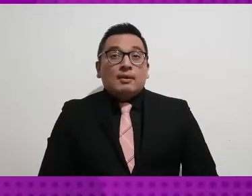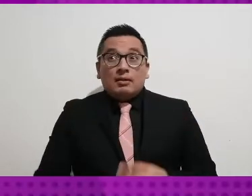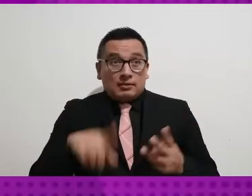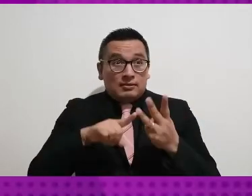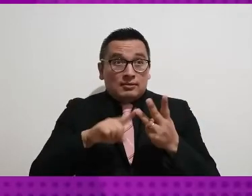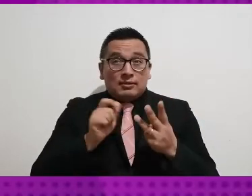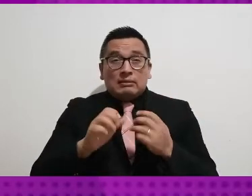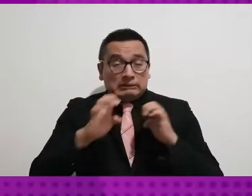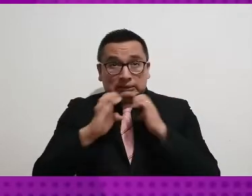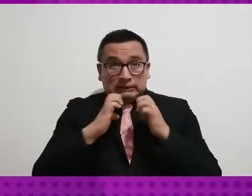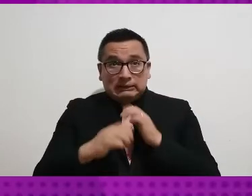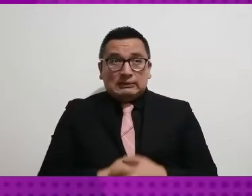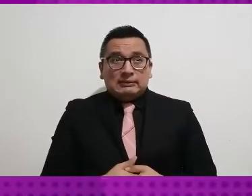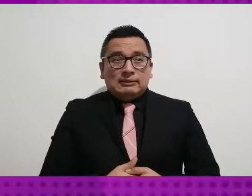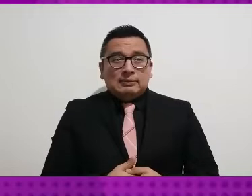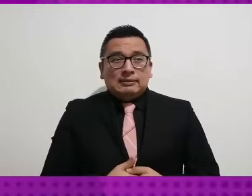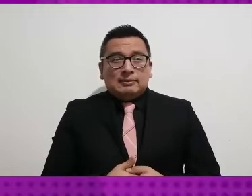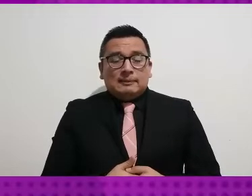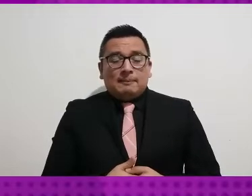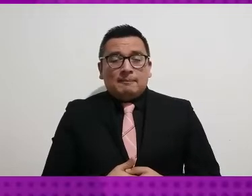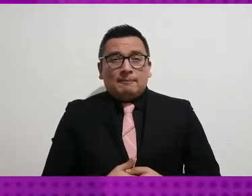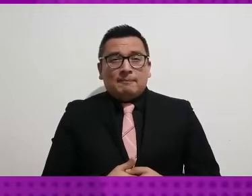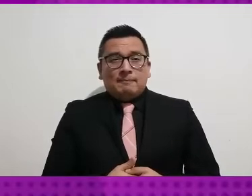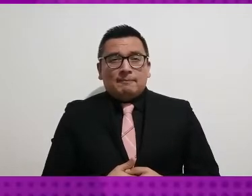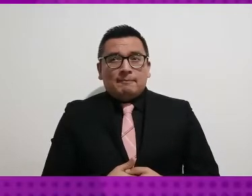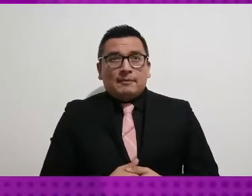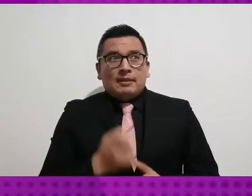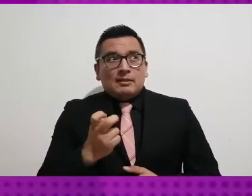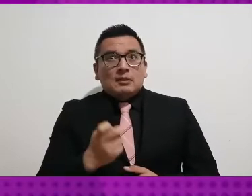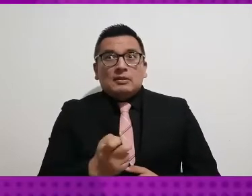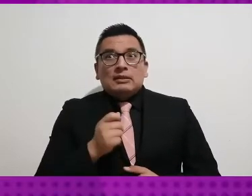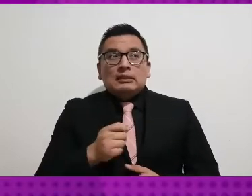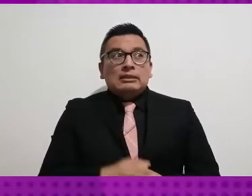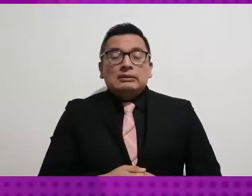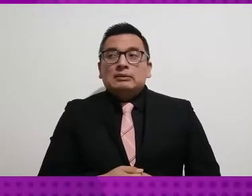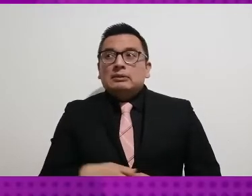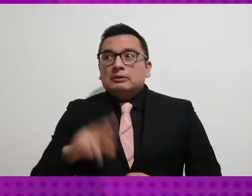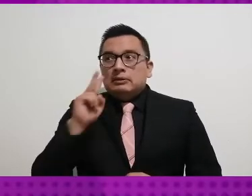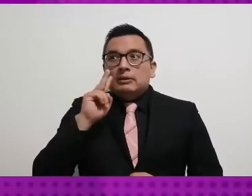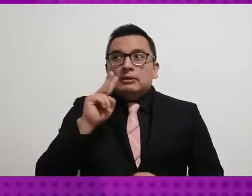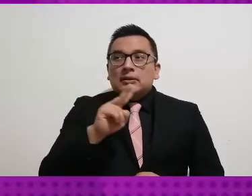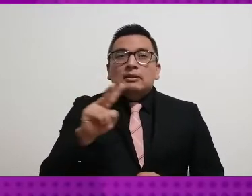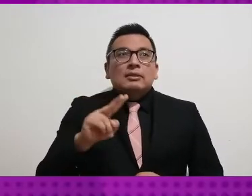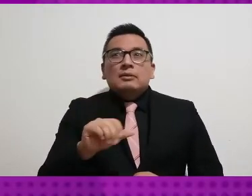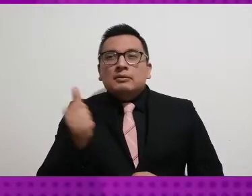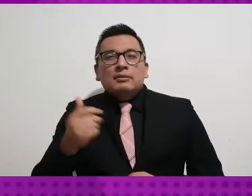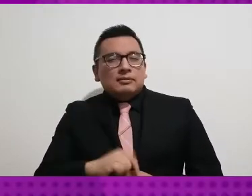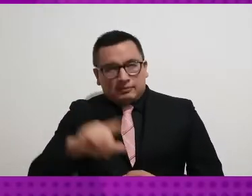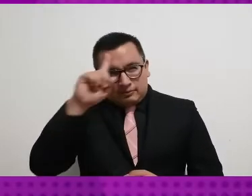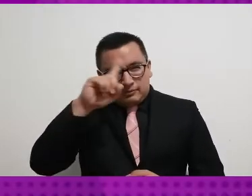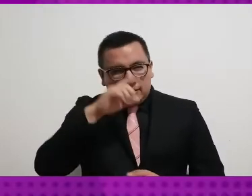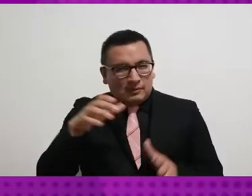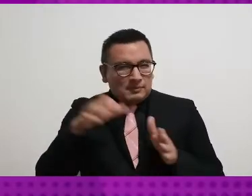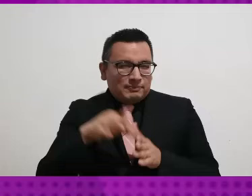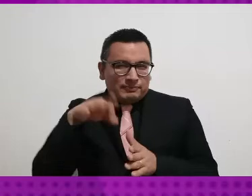llega la etapa de entrevista y ahí en la entrevista pues fue más bien un proceso de ver todas las entrevistas de los demás consejeros que habían estado, de los